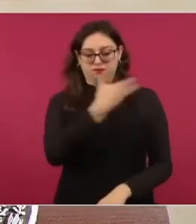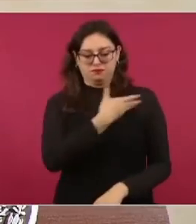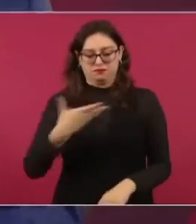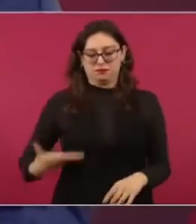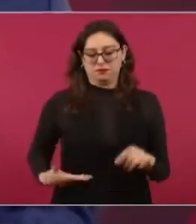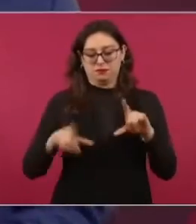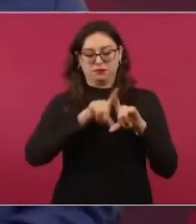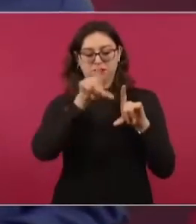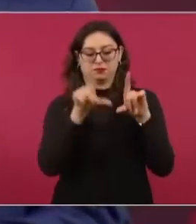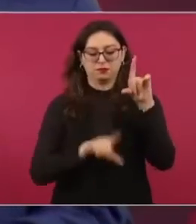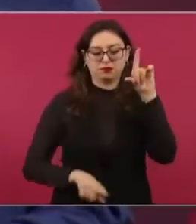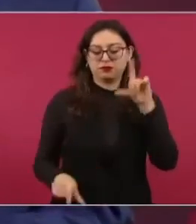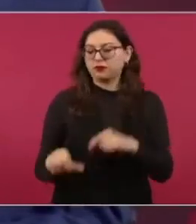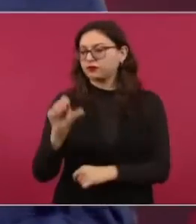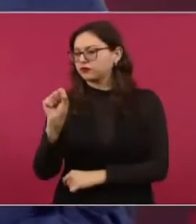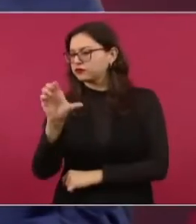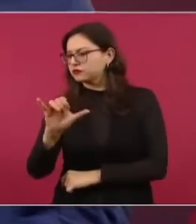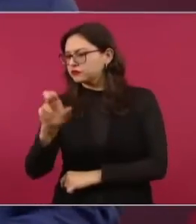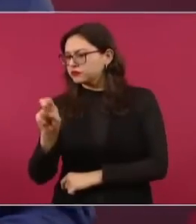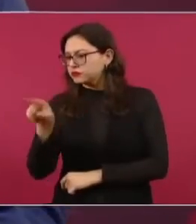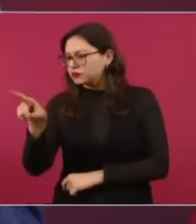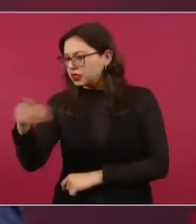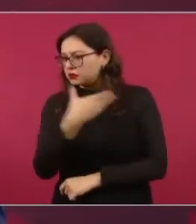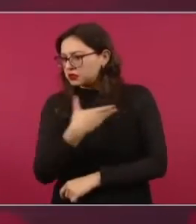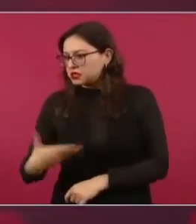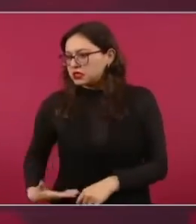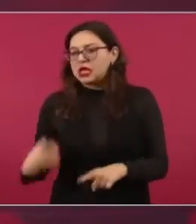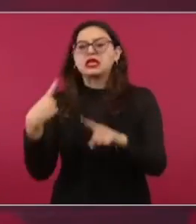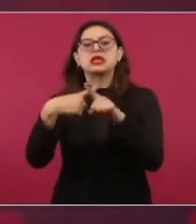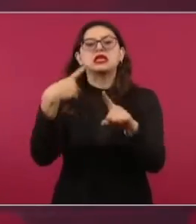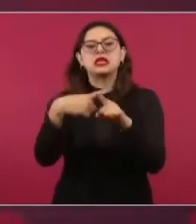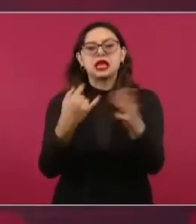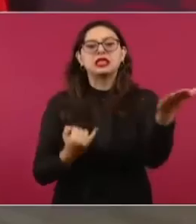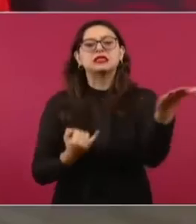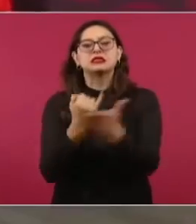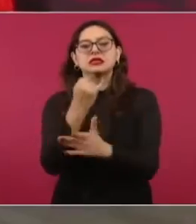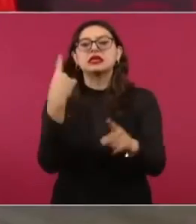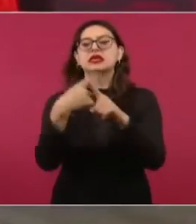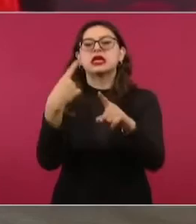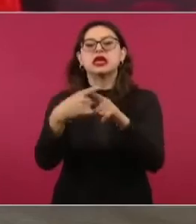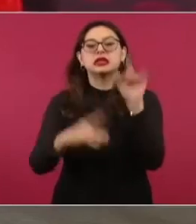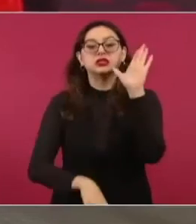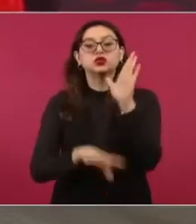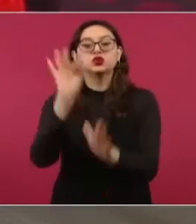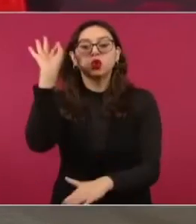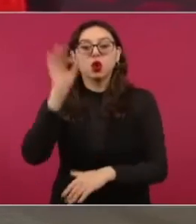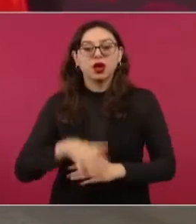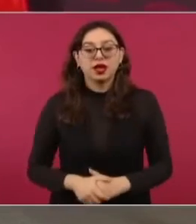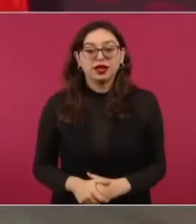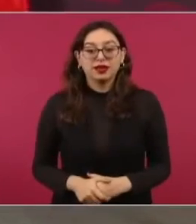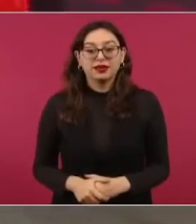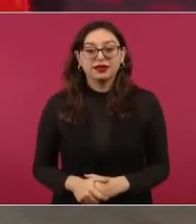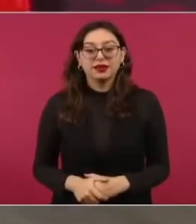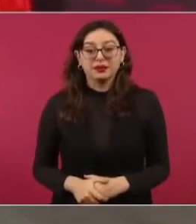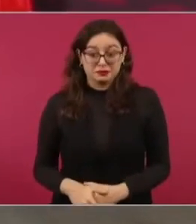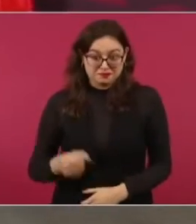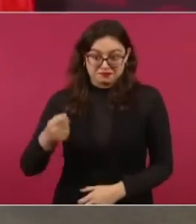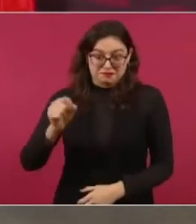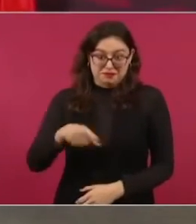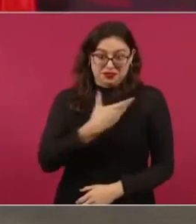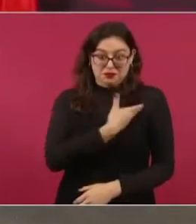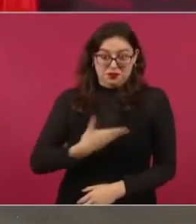Les voy a comentar algo, una anécdota. Cuando llegué a jefe de gobierno,